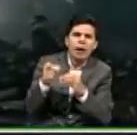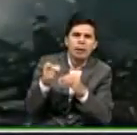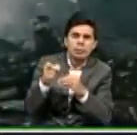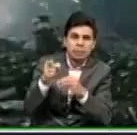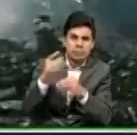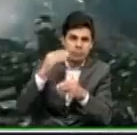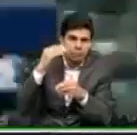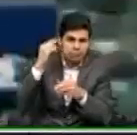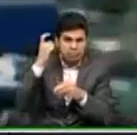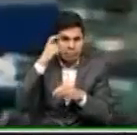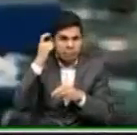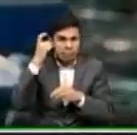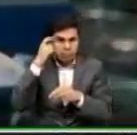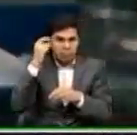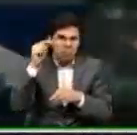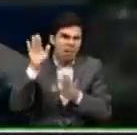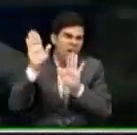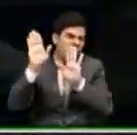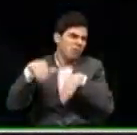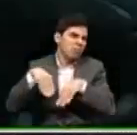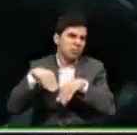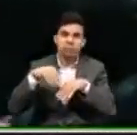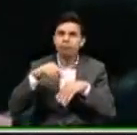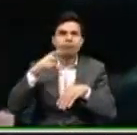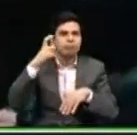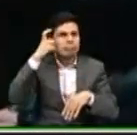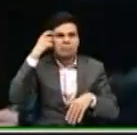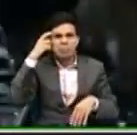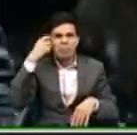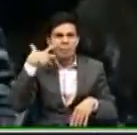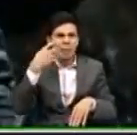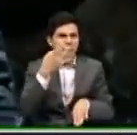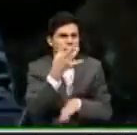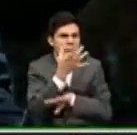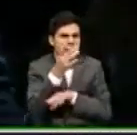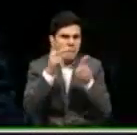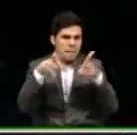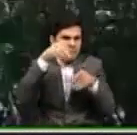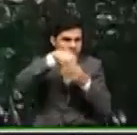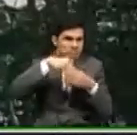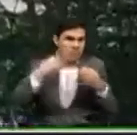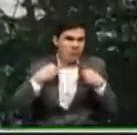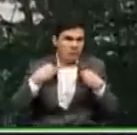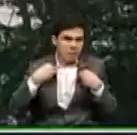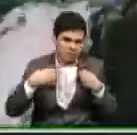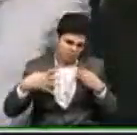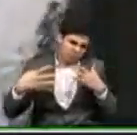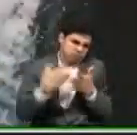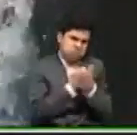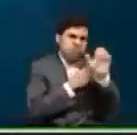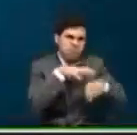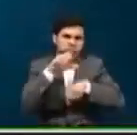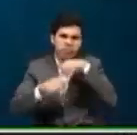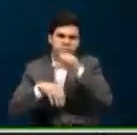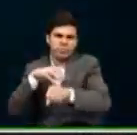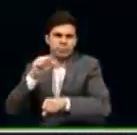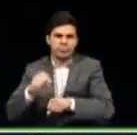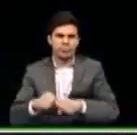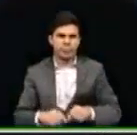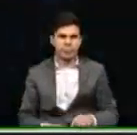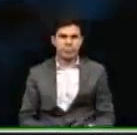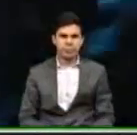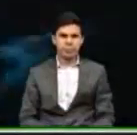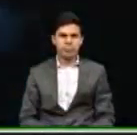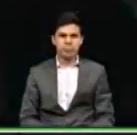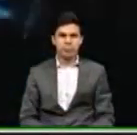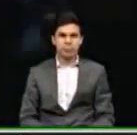más inteligente de lo que se pensaba, comienza a causar estragos entre los habitantes del parque. Matará a todo lo que